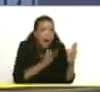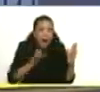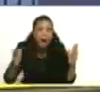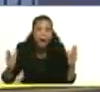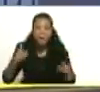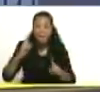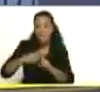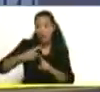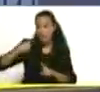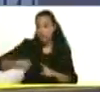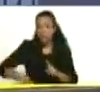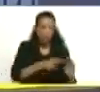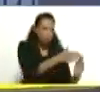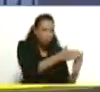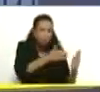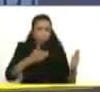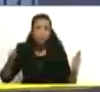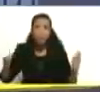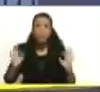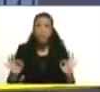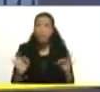Manchina. Y